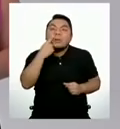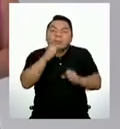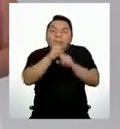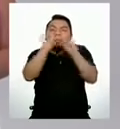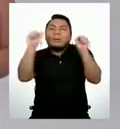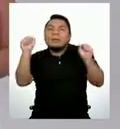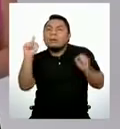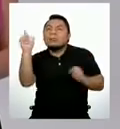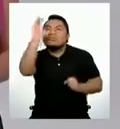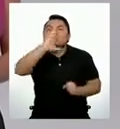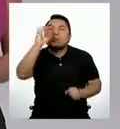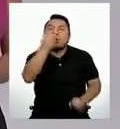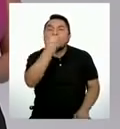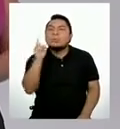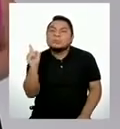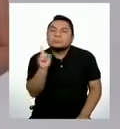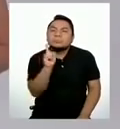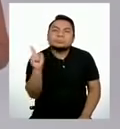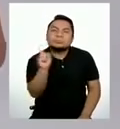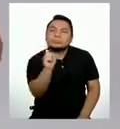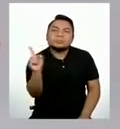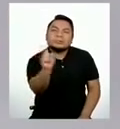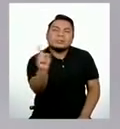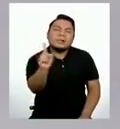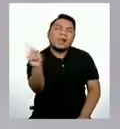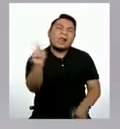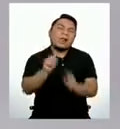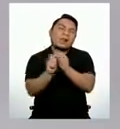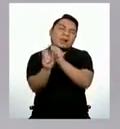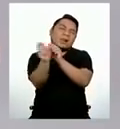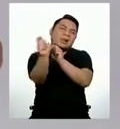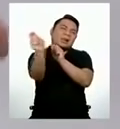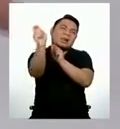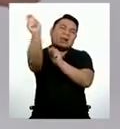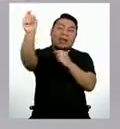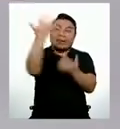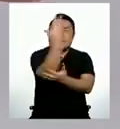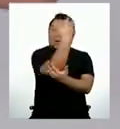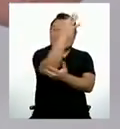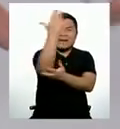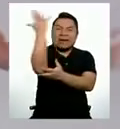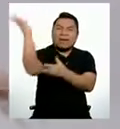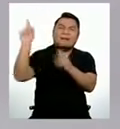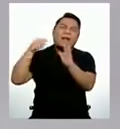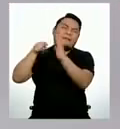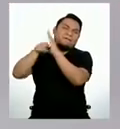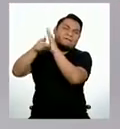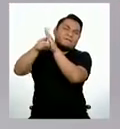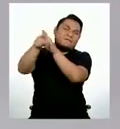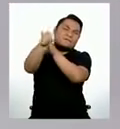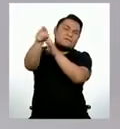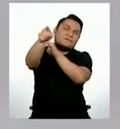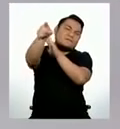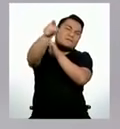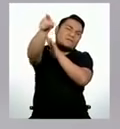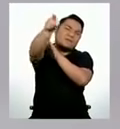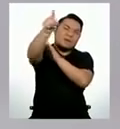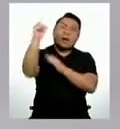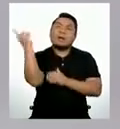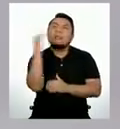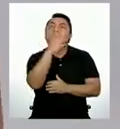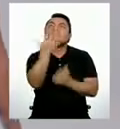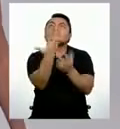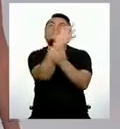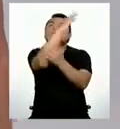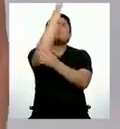Caminó y caminó hasta llegar al corazón de la misma selva, donde los árboles eran aún más verdes y